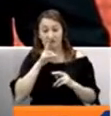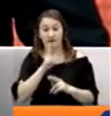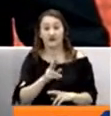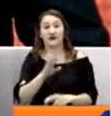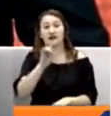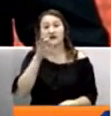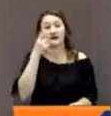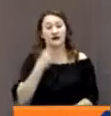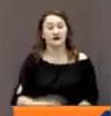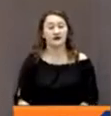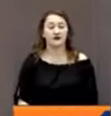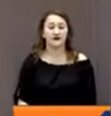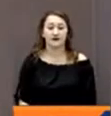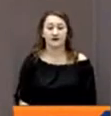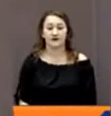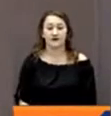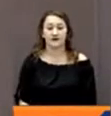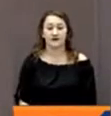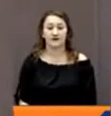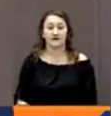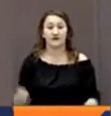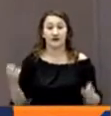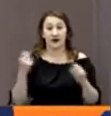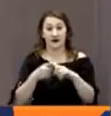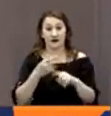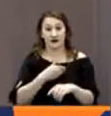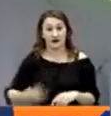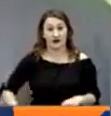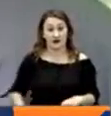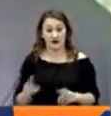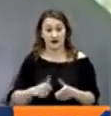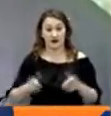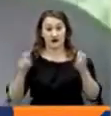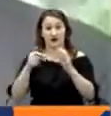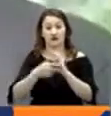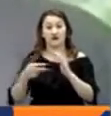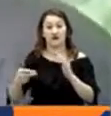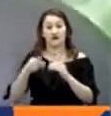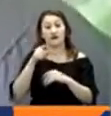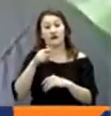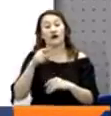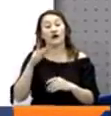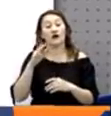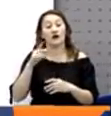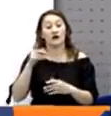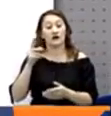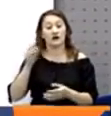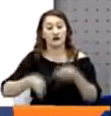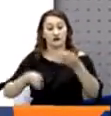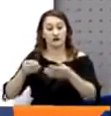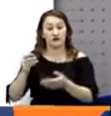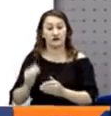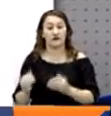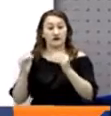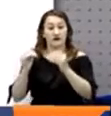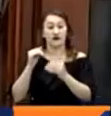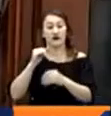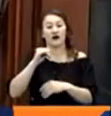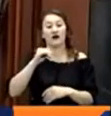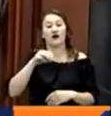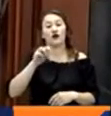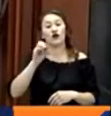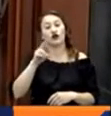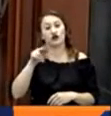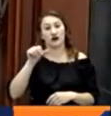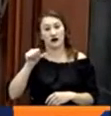días. El expresidente de la Corte Constitucional, magistrado Juan Carlos Henao y Julio Andrés Osa, quien fue magistrado auxiliar